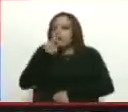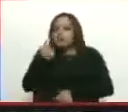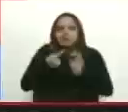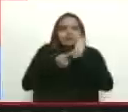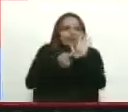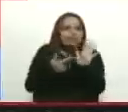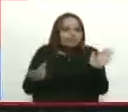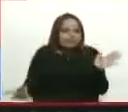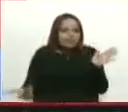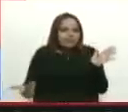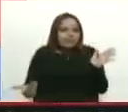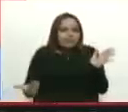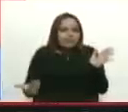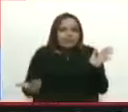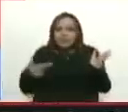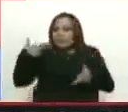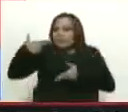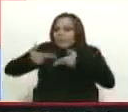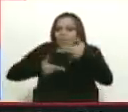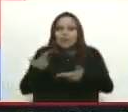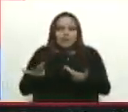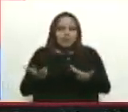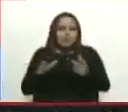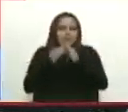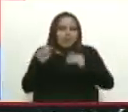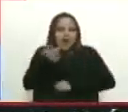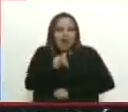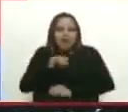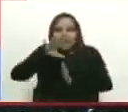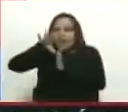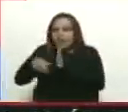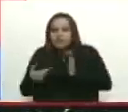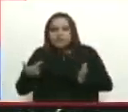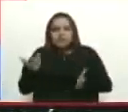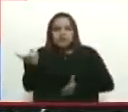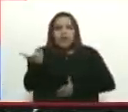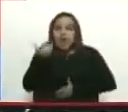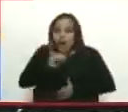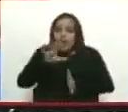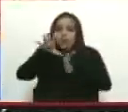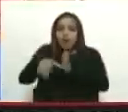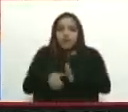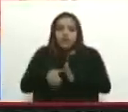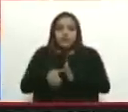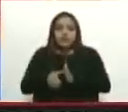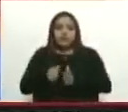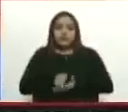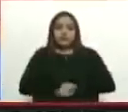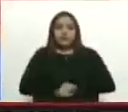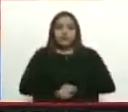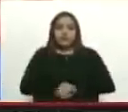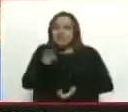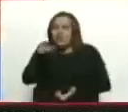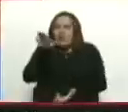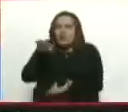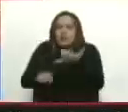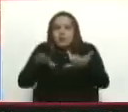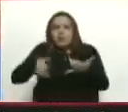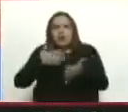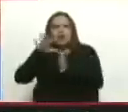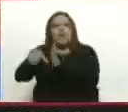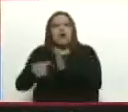como unos pillos y pillas, ladrones. Se están robando. Lo último, ese va a ser lo último que se van a poder